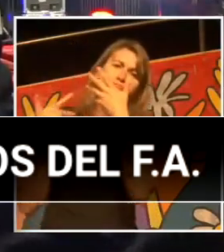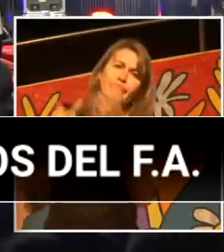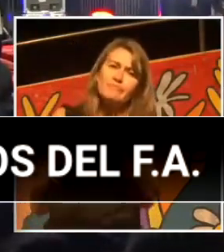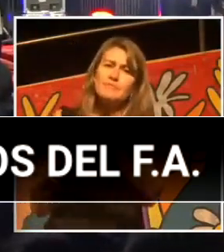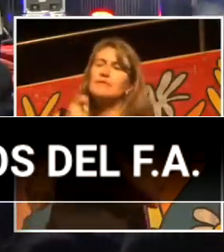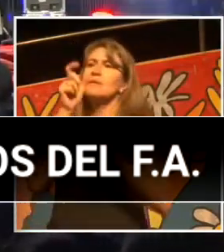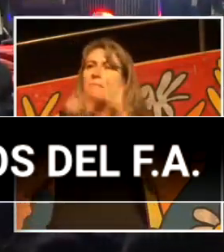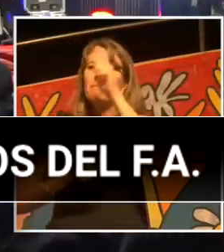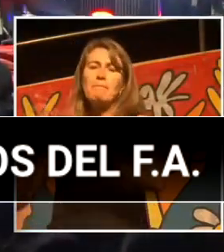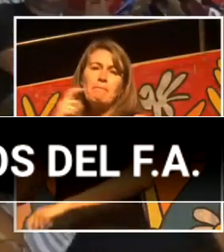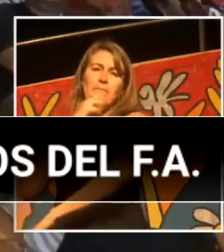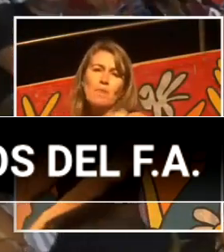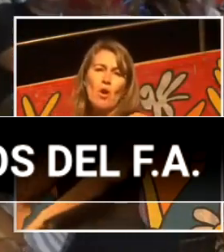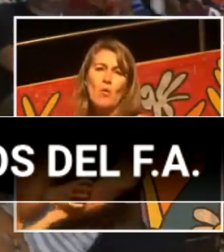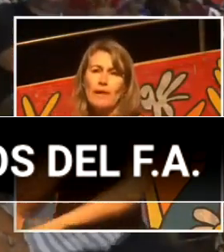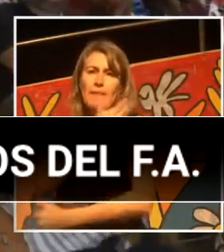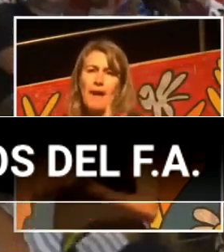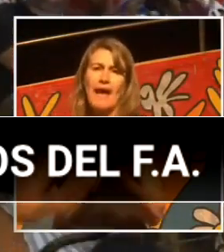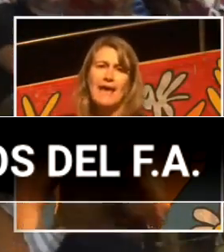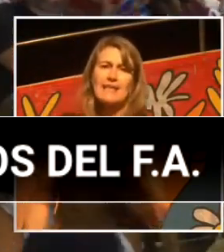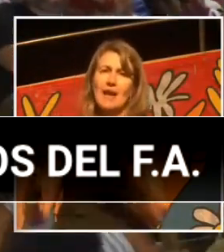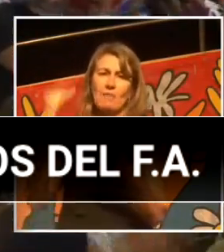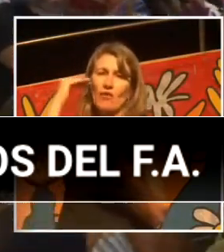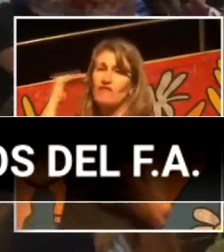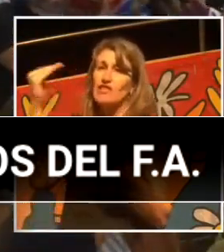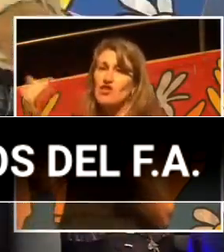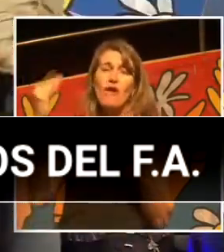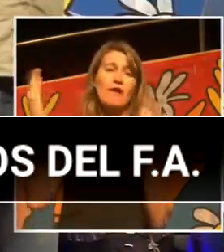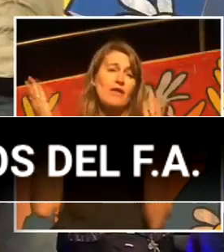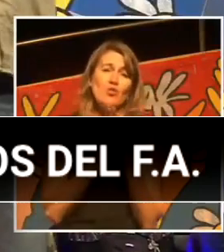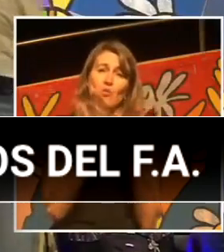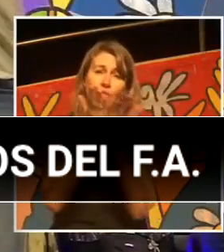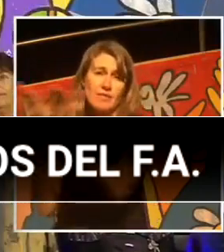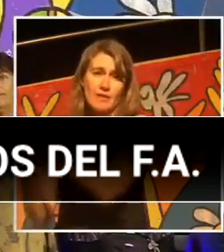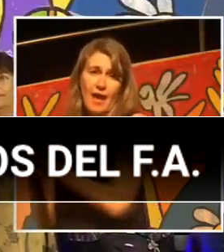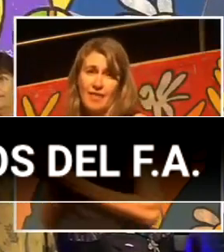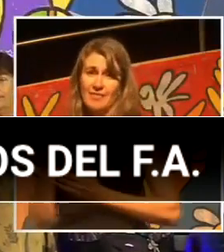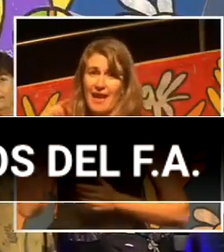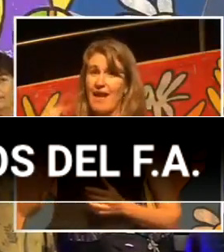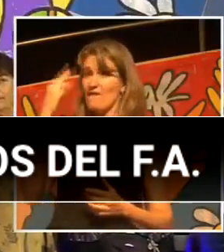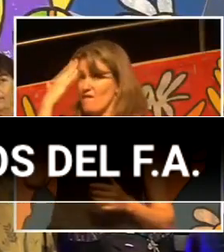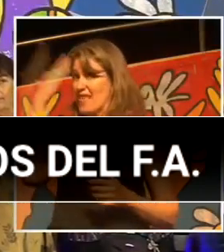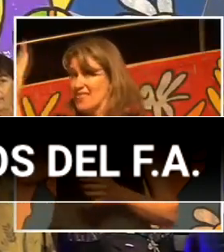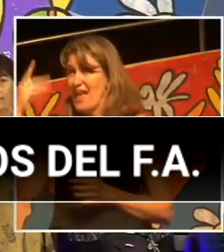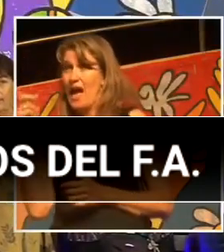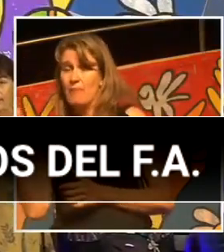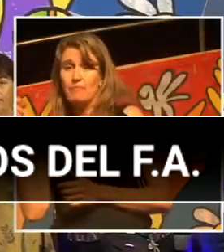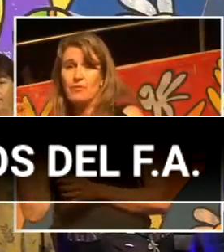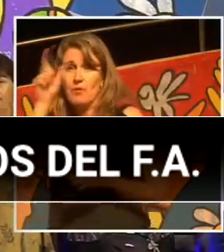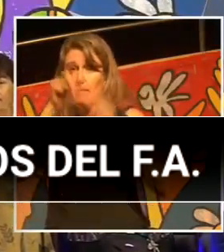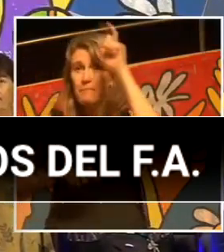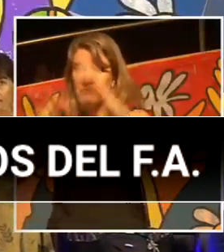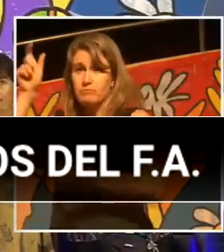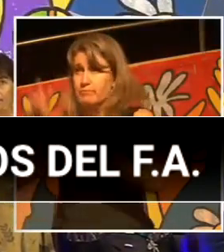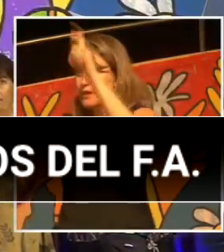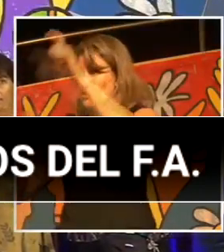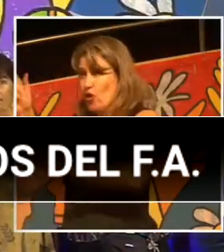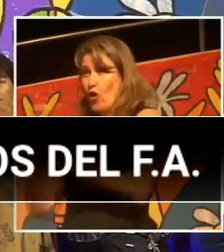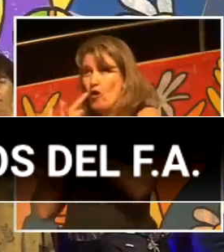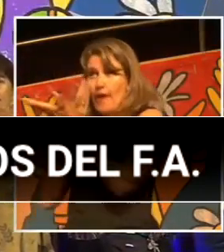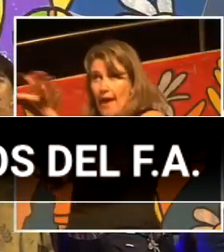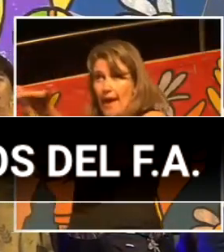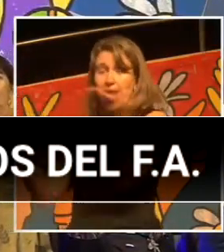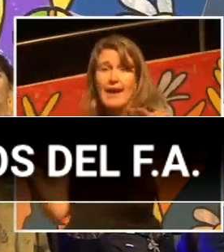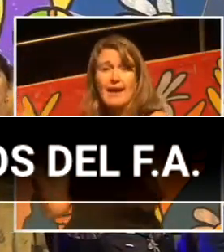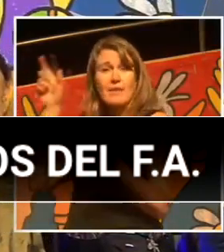de las maestras de las profesoras de los estudiantes Acá está el frente amplio del pueblo y donde vibra